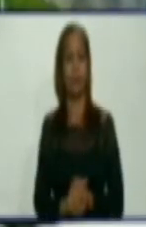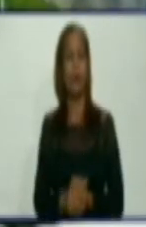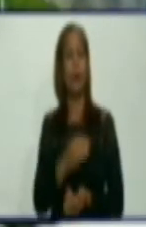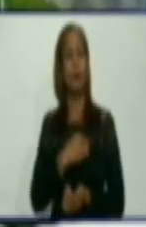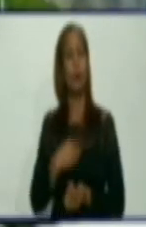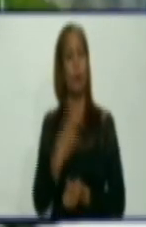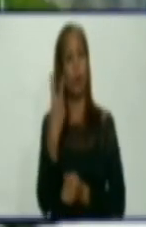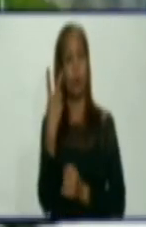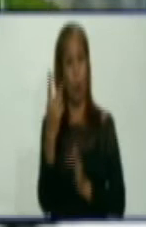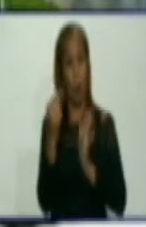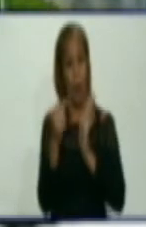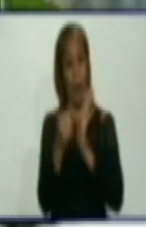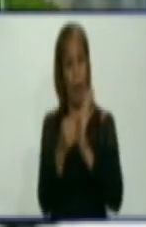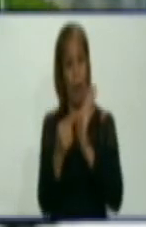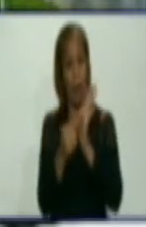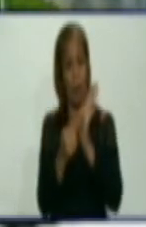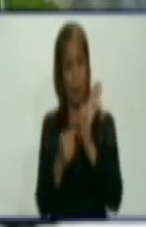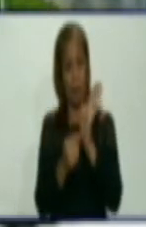explicarnos cuáles son,